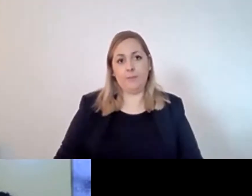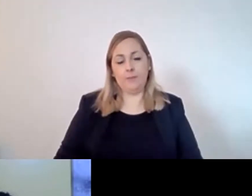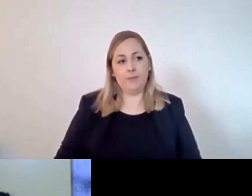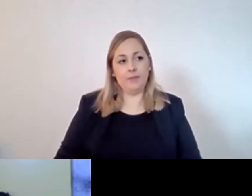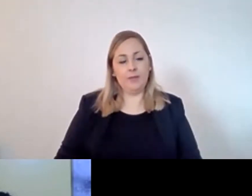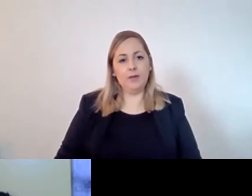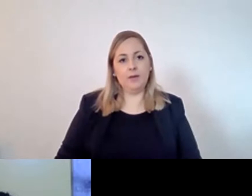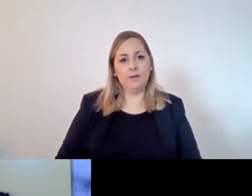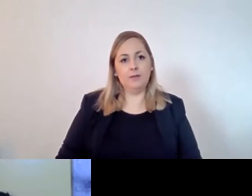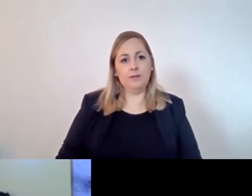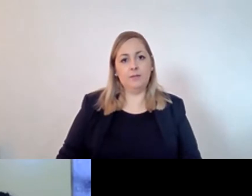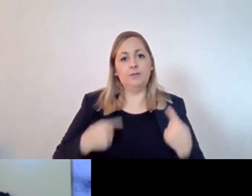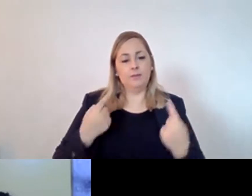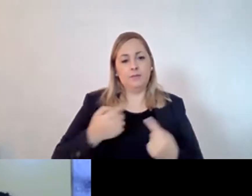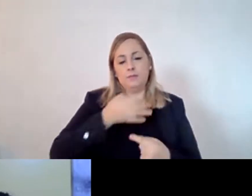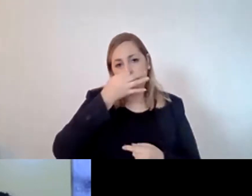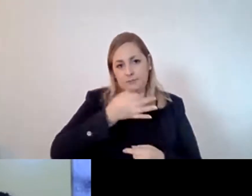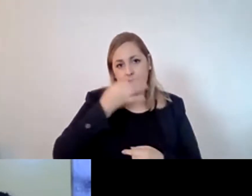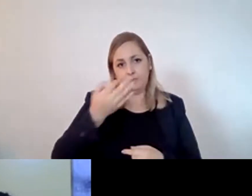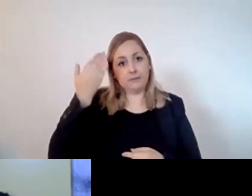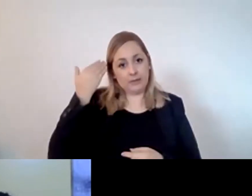Estas que veníamos hablando,